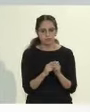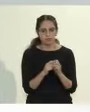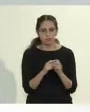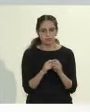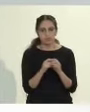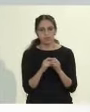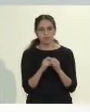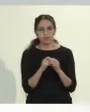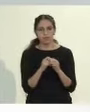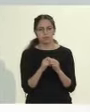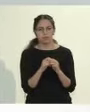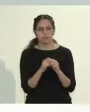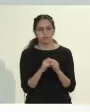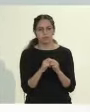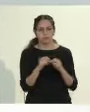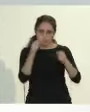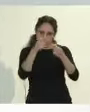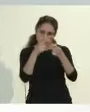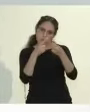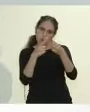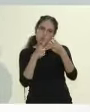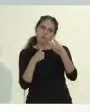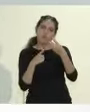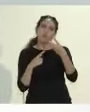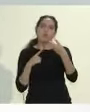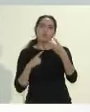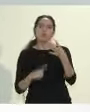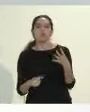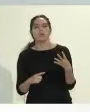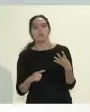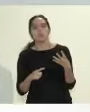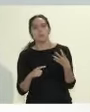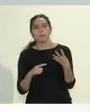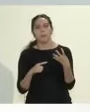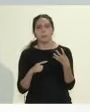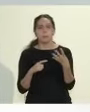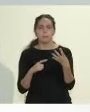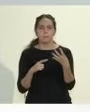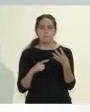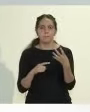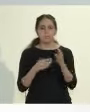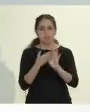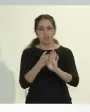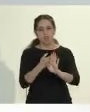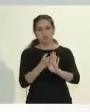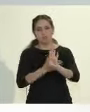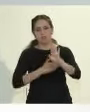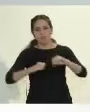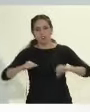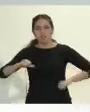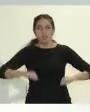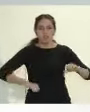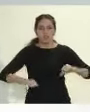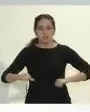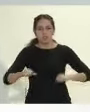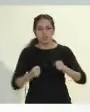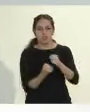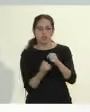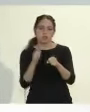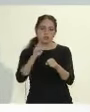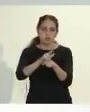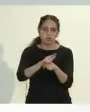una serie de medidas diseñado una serie medidas que buscan evitar actividades de carácter social